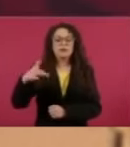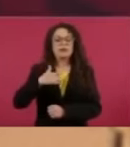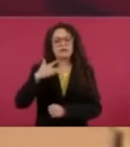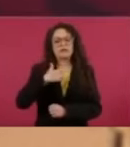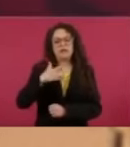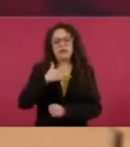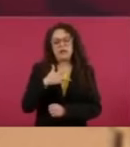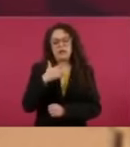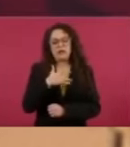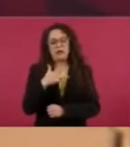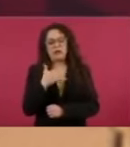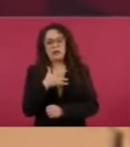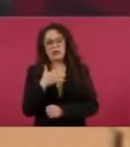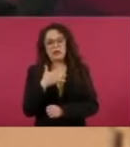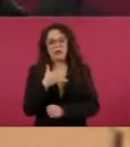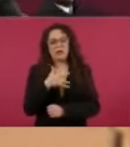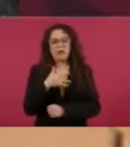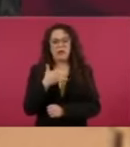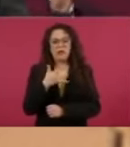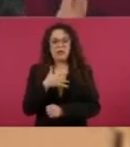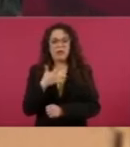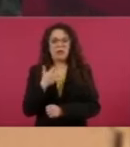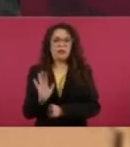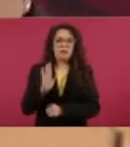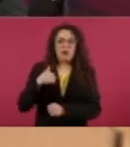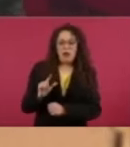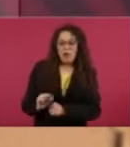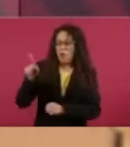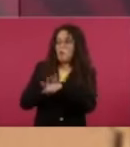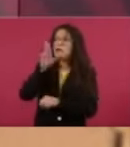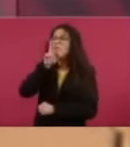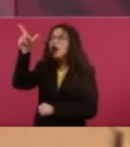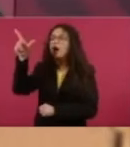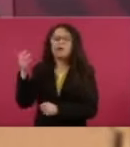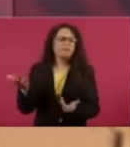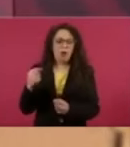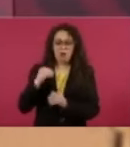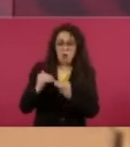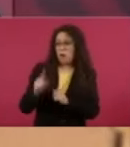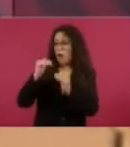inferioridad se piensa Queen es distinto y es mejor